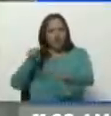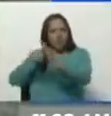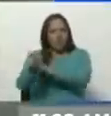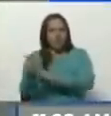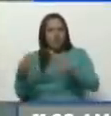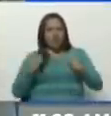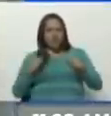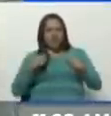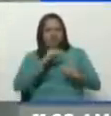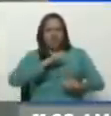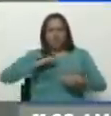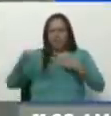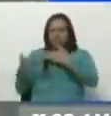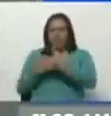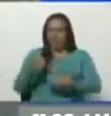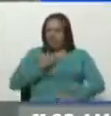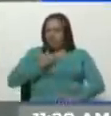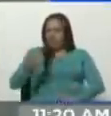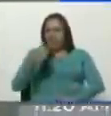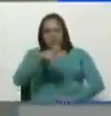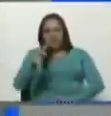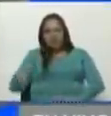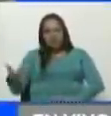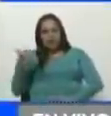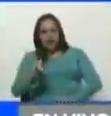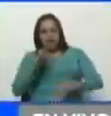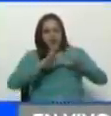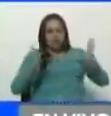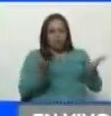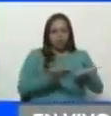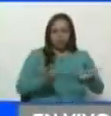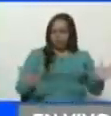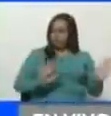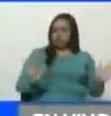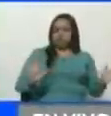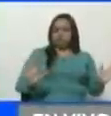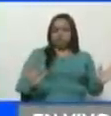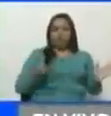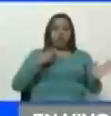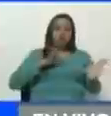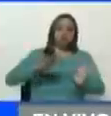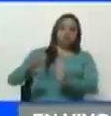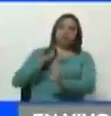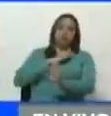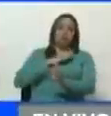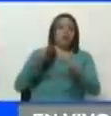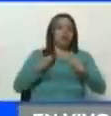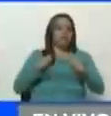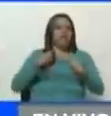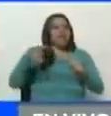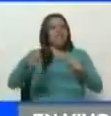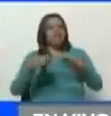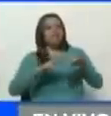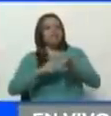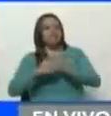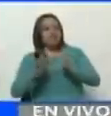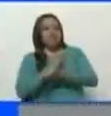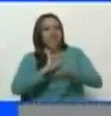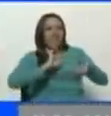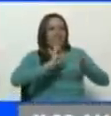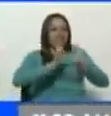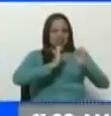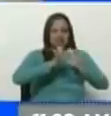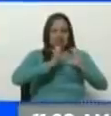privada cualquiera de los compas que hay en este planeta? Es decir, por eso es siempre fastidioso tratar estos